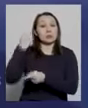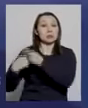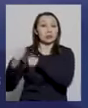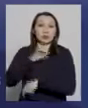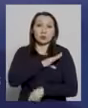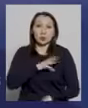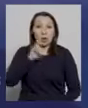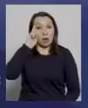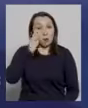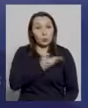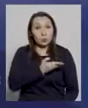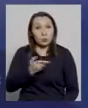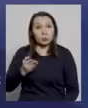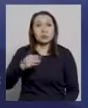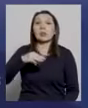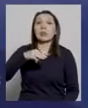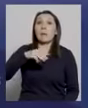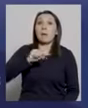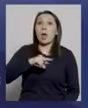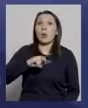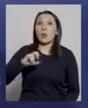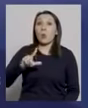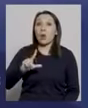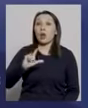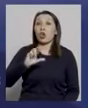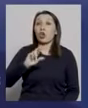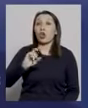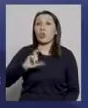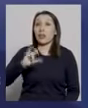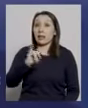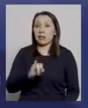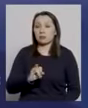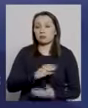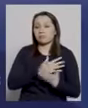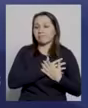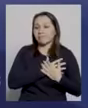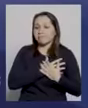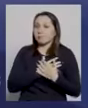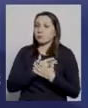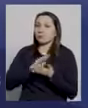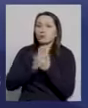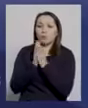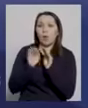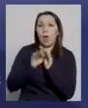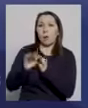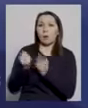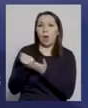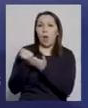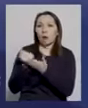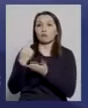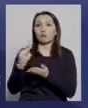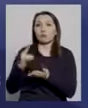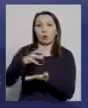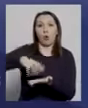Recuérdense ustedes de Manuel Rodríguez. Así que todas mis condolencias, toda mi ayuda, todo mi apoyo a esa comuna,